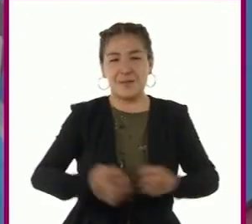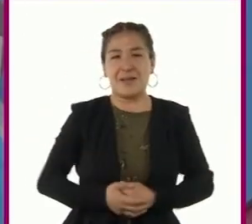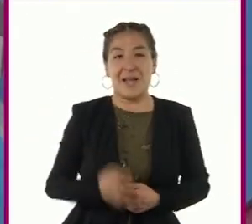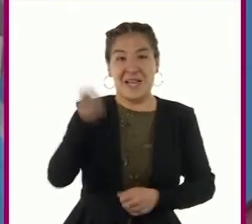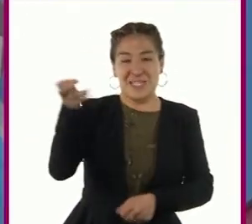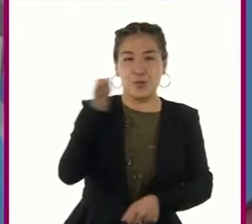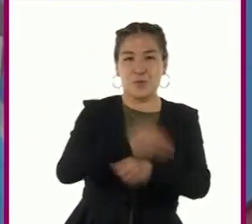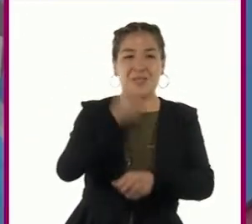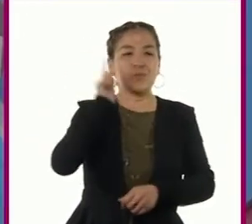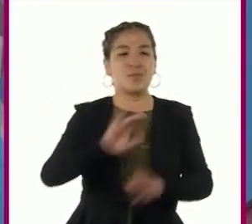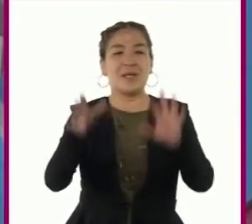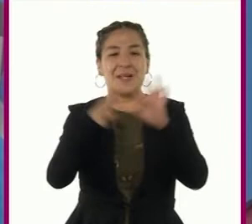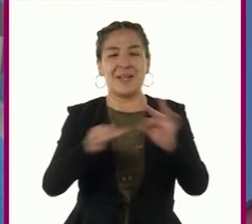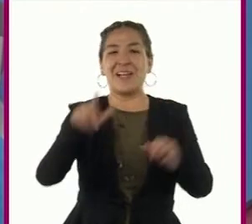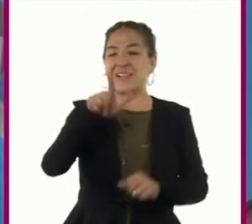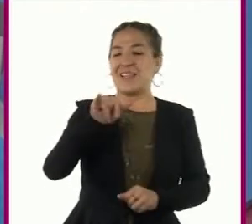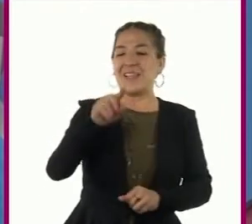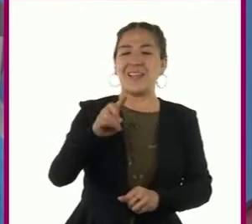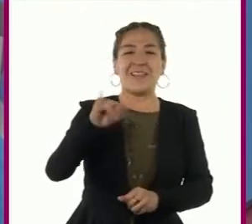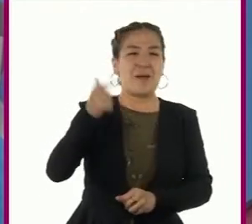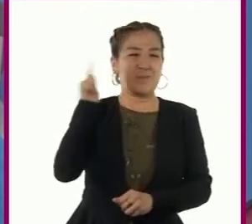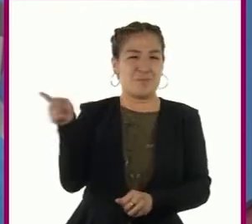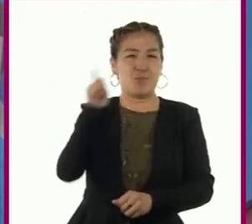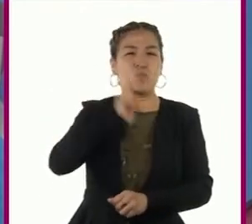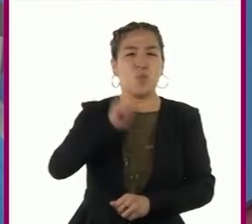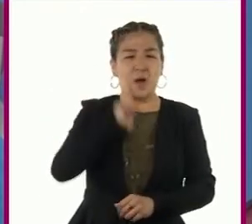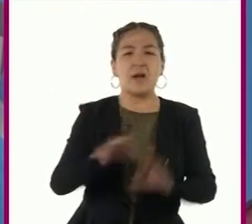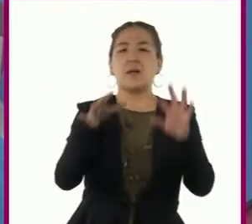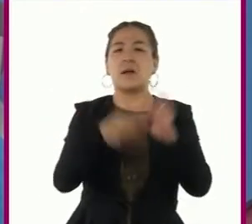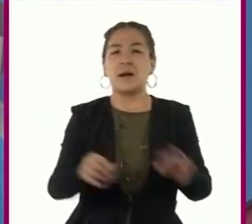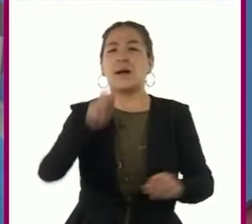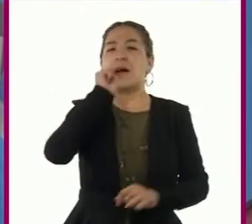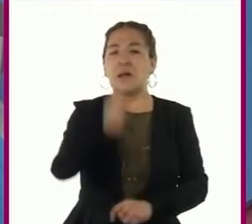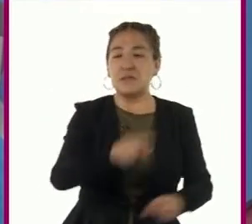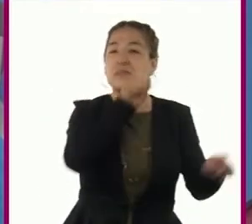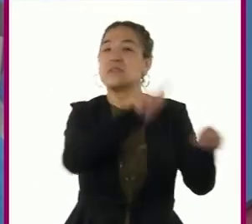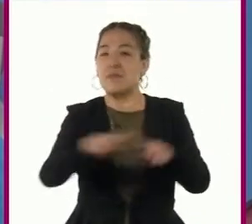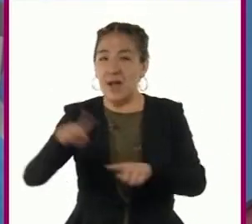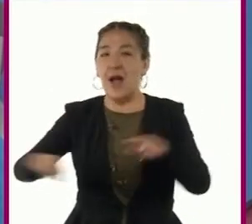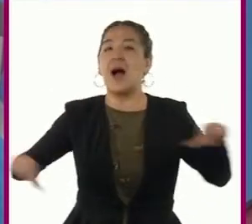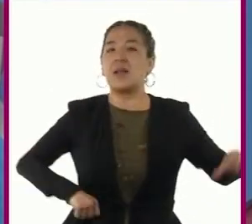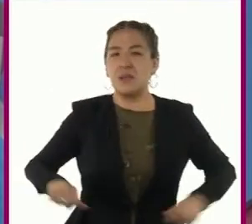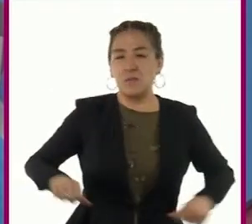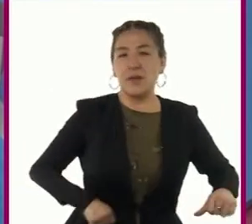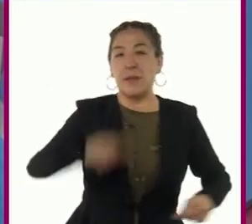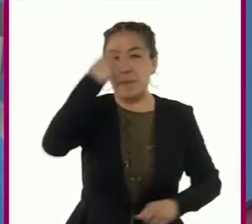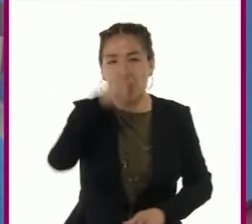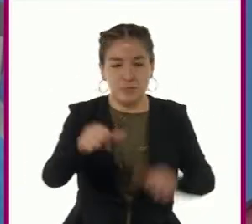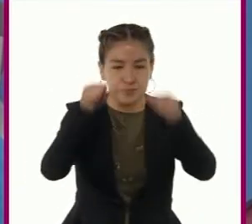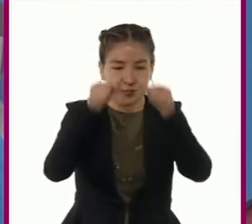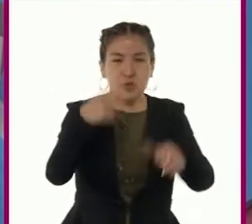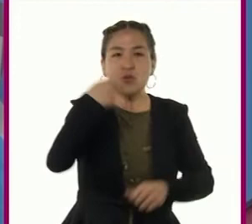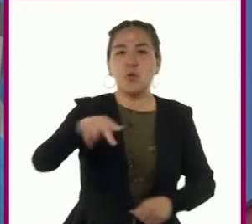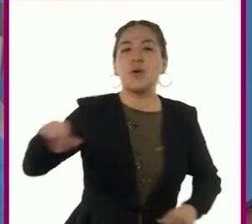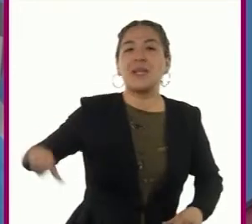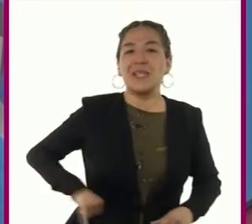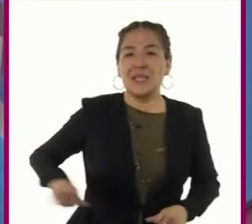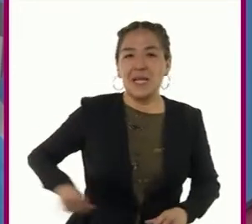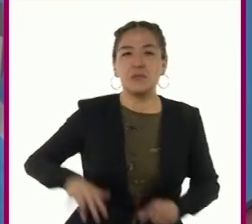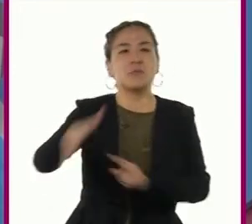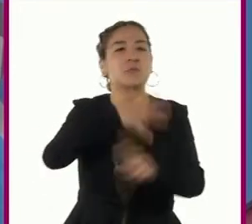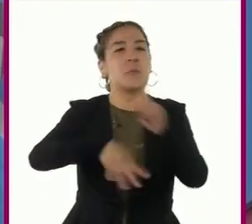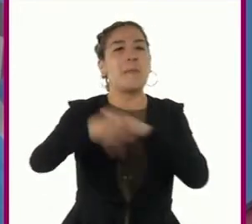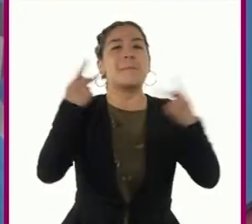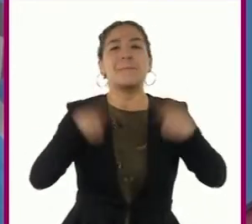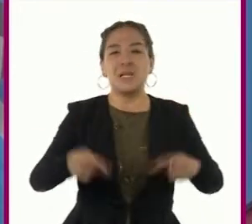con la expositora Lidia González, existen una serie de organismos que velan por los intereses de las y los